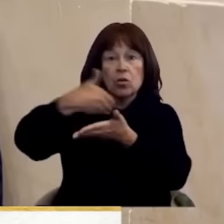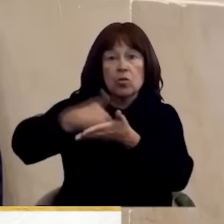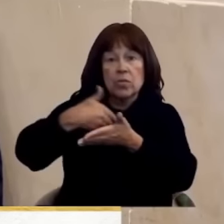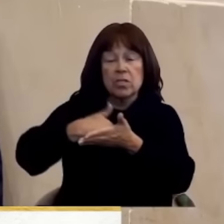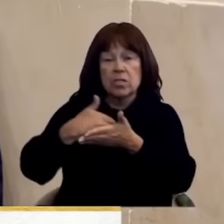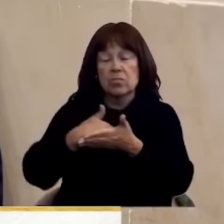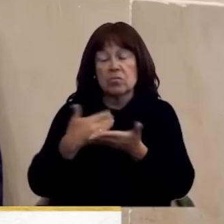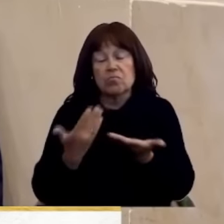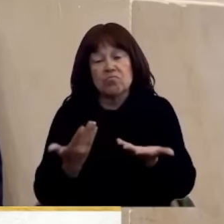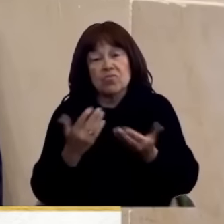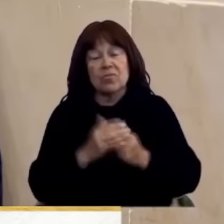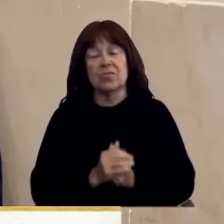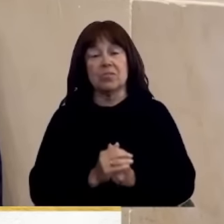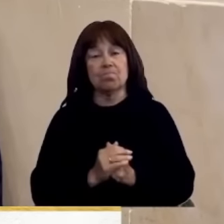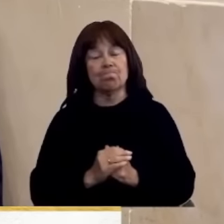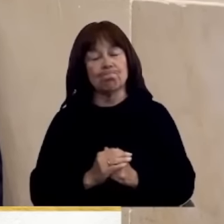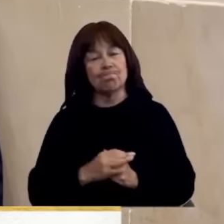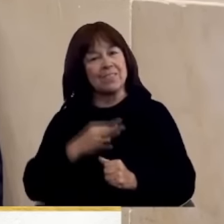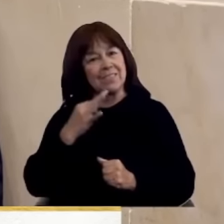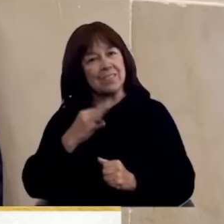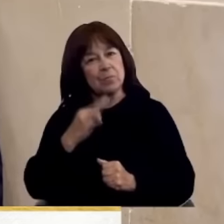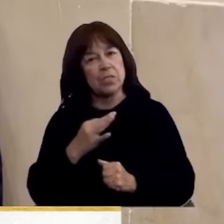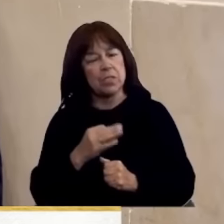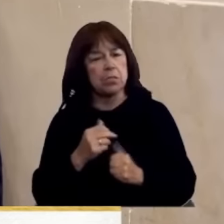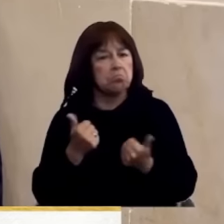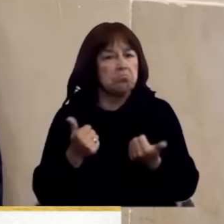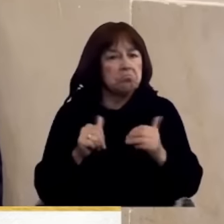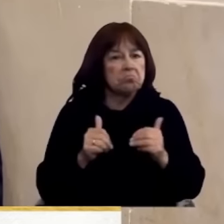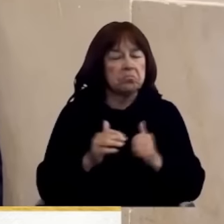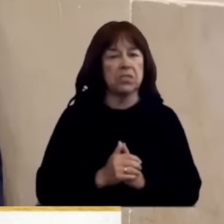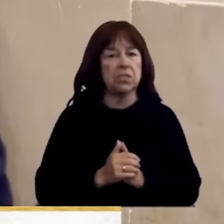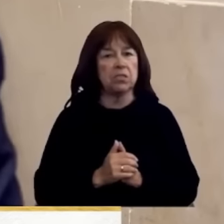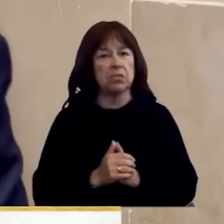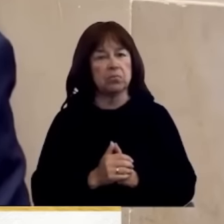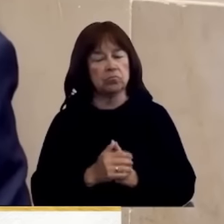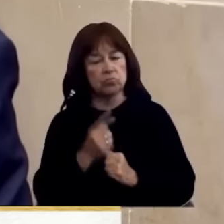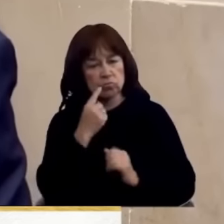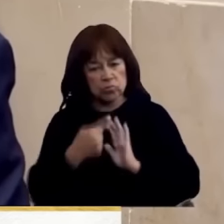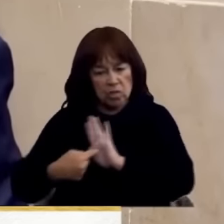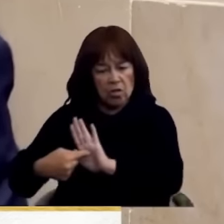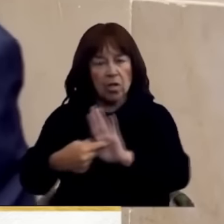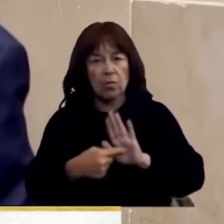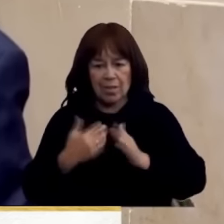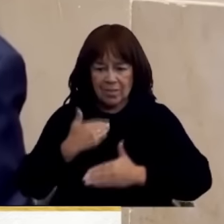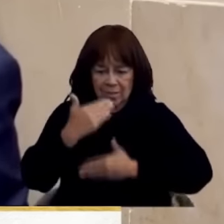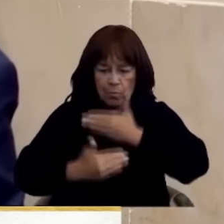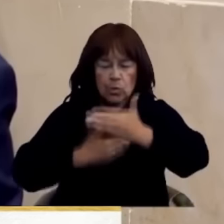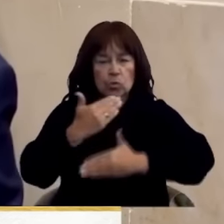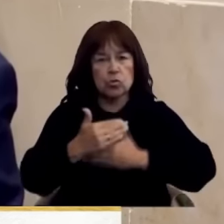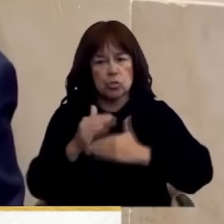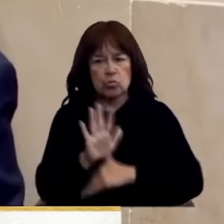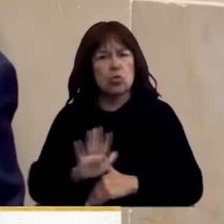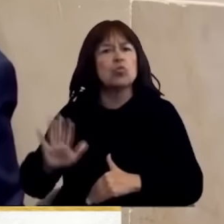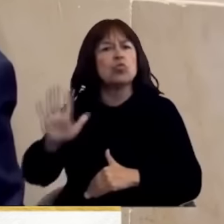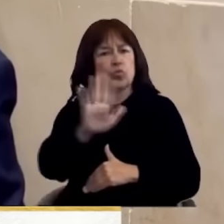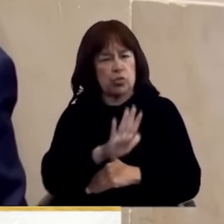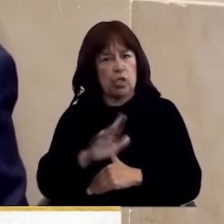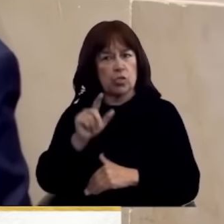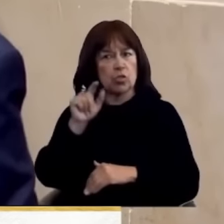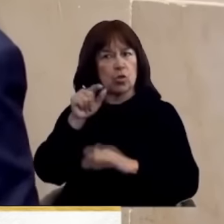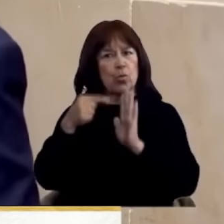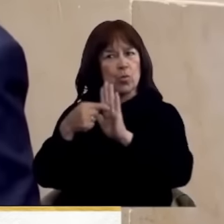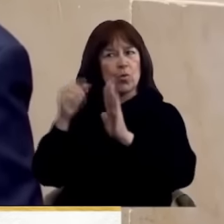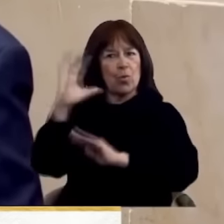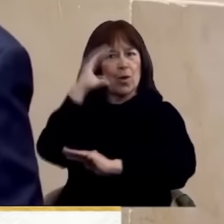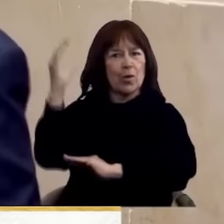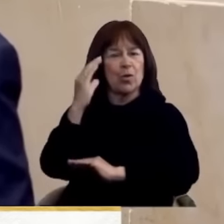Y siempre, para bien o para mal, hemos dado la cara en este proceso, tanto a ustedes como al país.